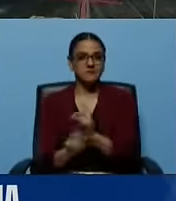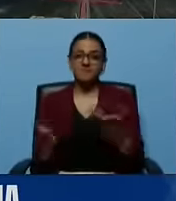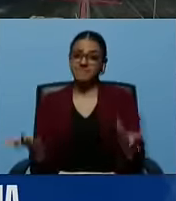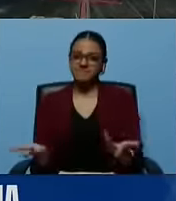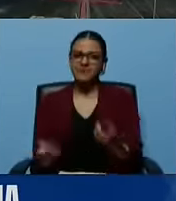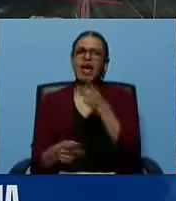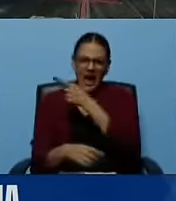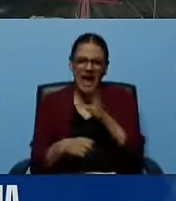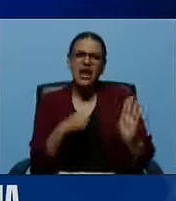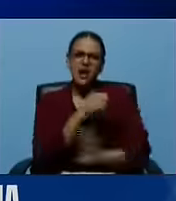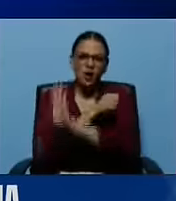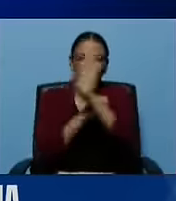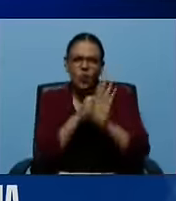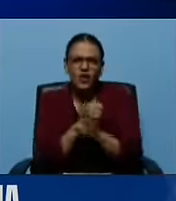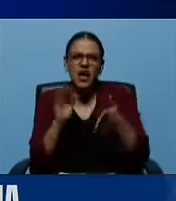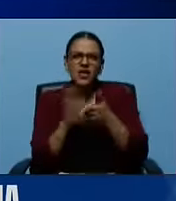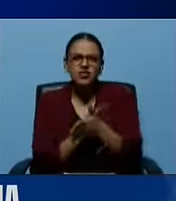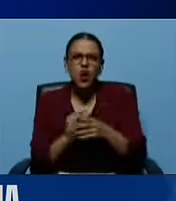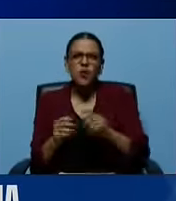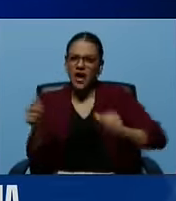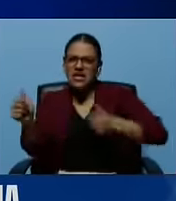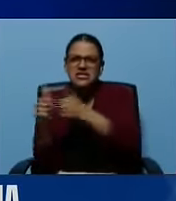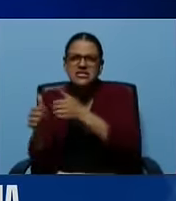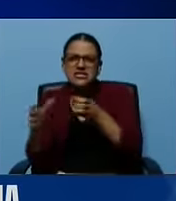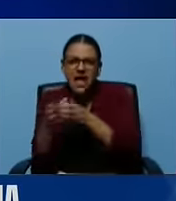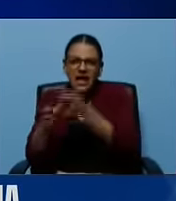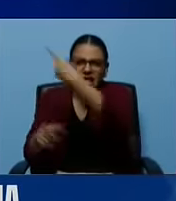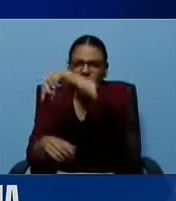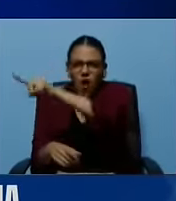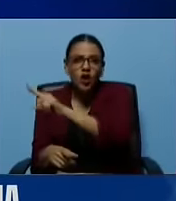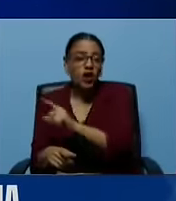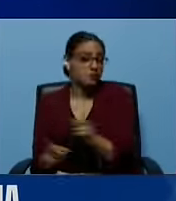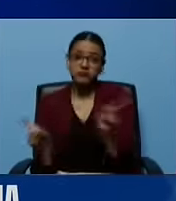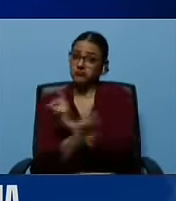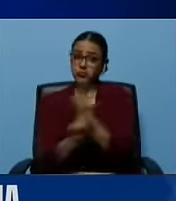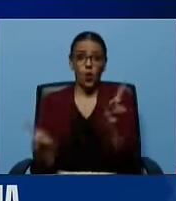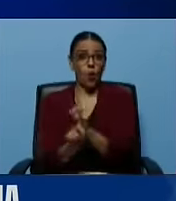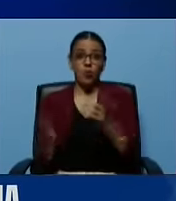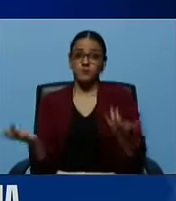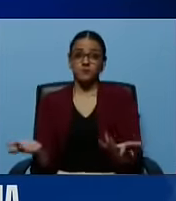¿Es garantía para sus seguidores?